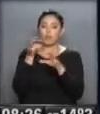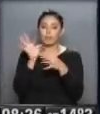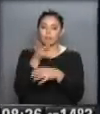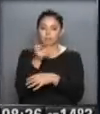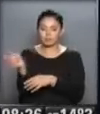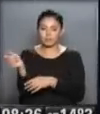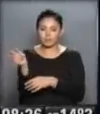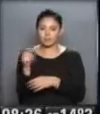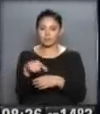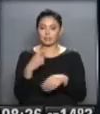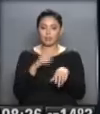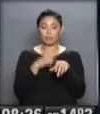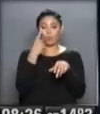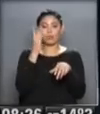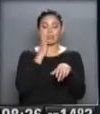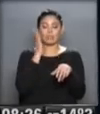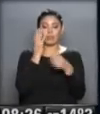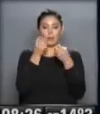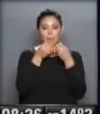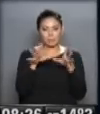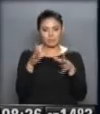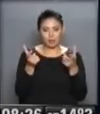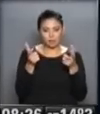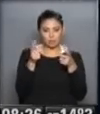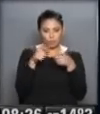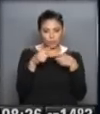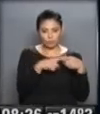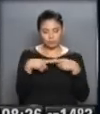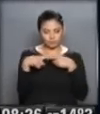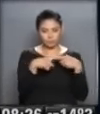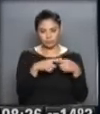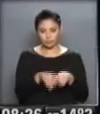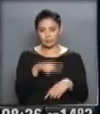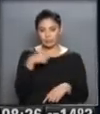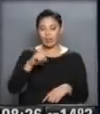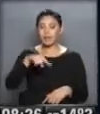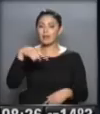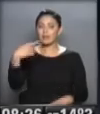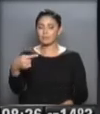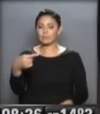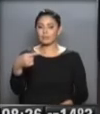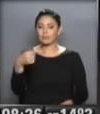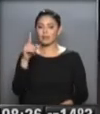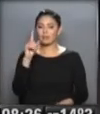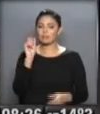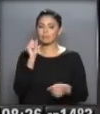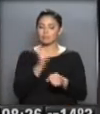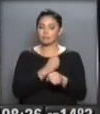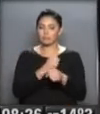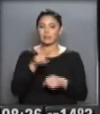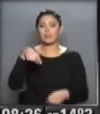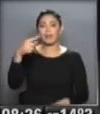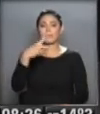país a partir de la 1 de la tarde la reunión de plenario de comisiones la próxima semana va a haber ya dictamen y el día